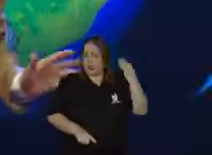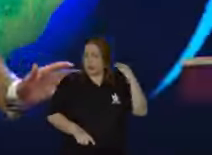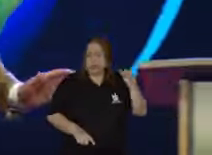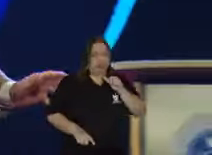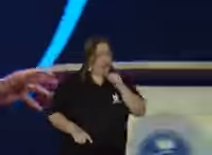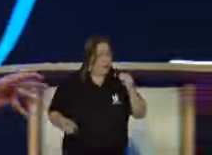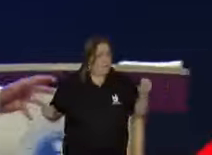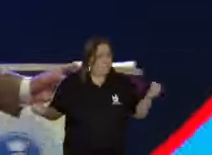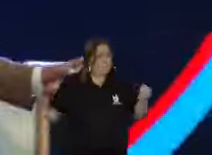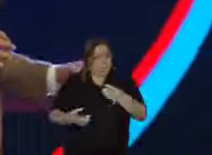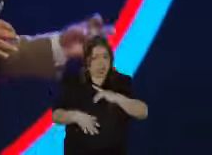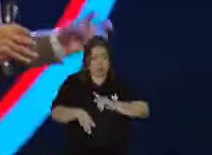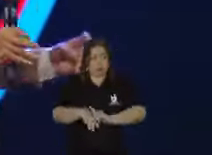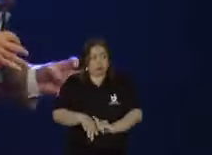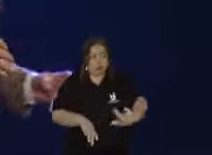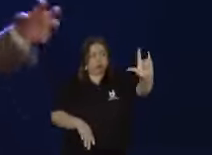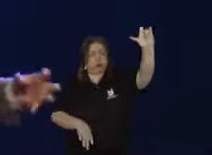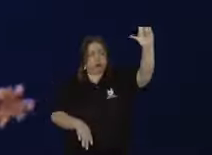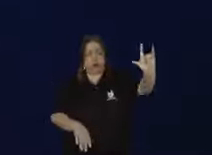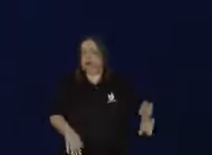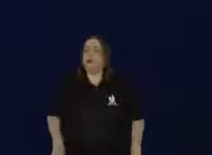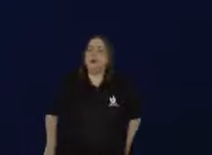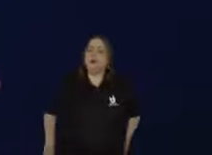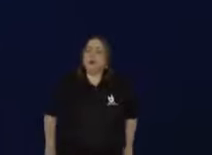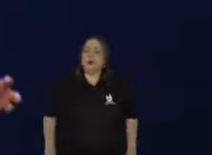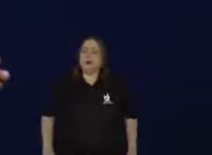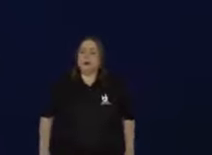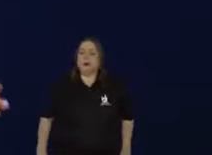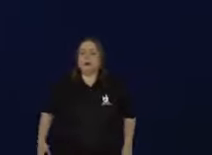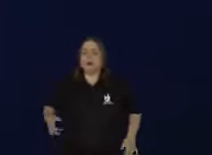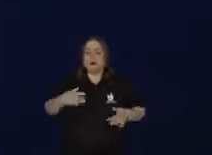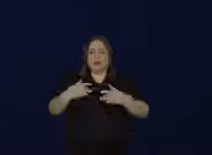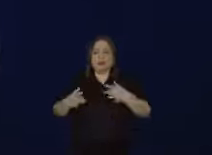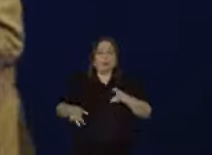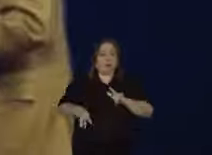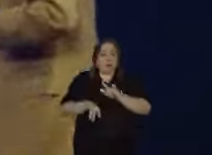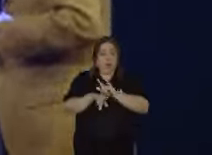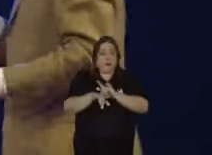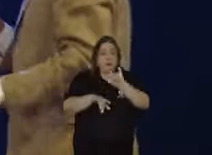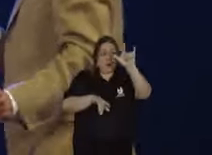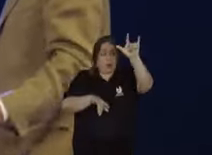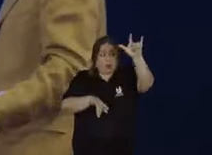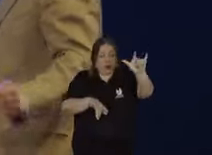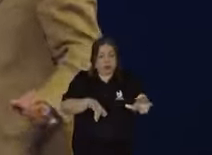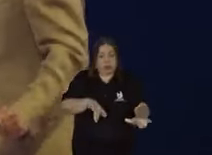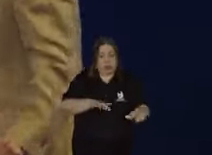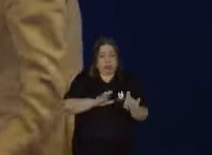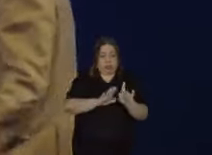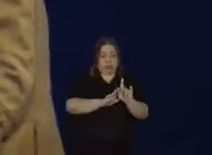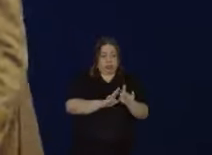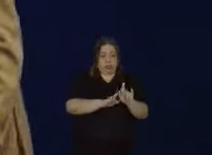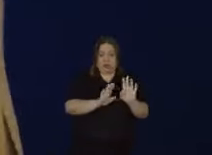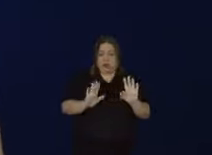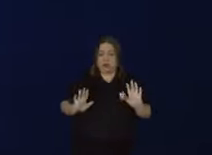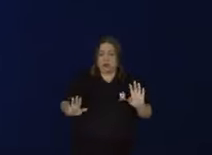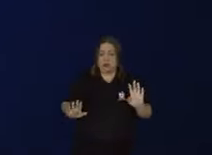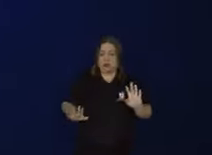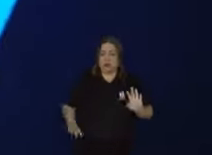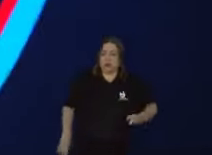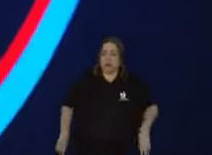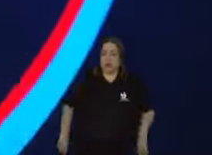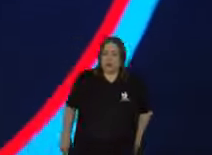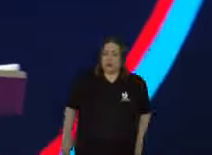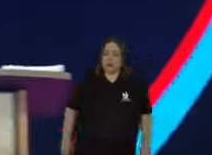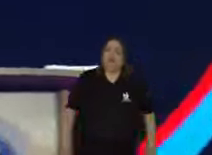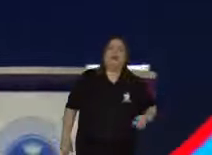aviones. Así que sentí esta voz, el avión se cae, te mato, te mato, te mato, te mato. Y entonces comencé en el nombre de Jesús, en el nombre de Jesús, en